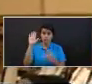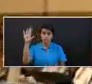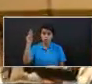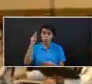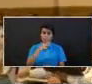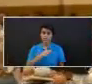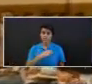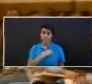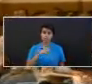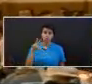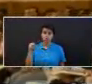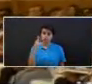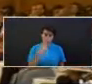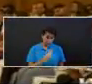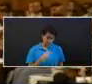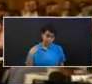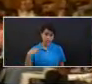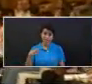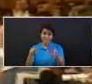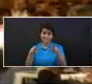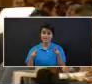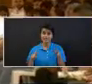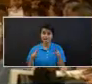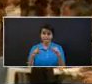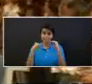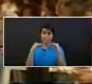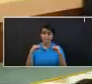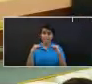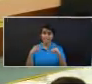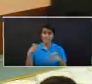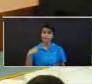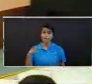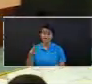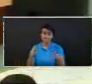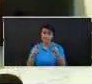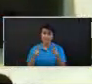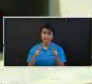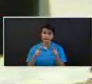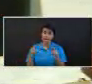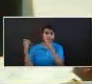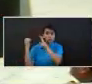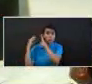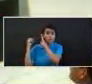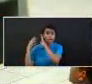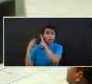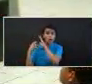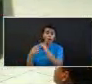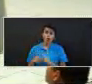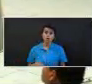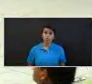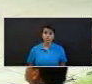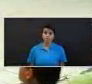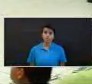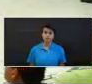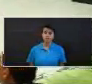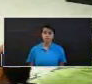no se humilla, hermano, para recibir la enseñanza, para recibir el consejo. Podríamos decir muchas cosas, pero yo estoy...